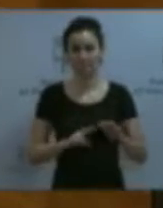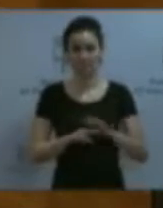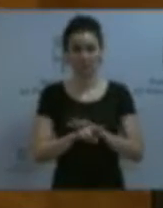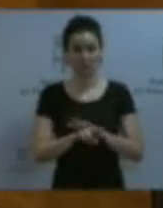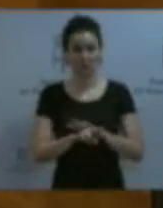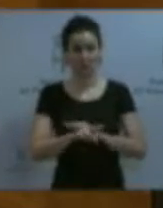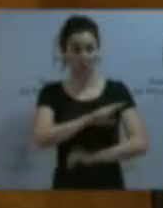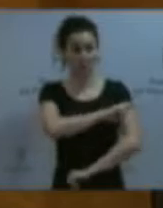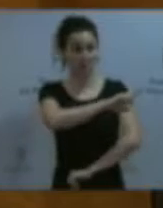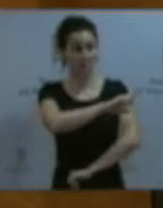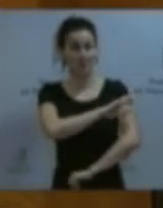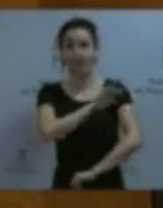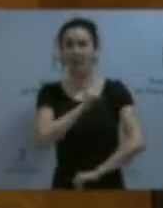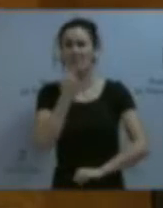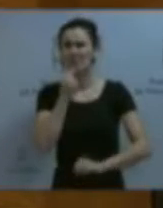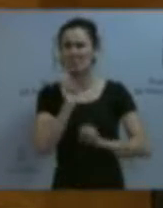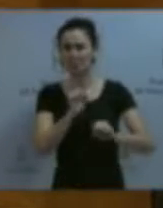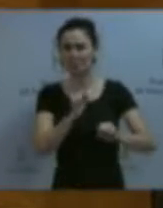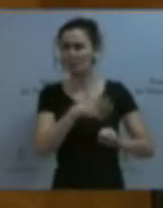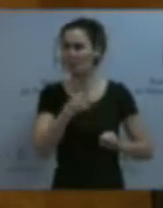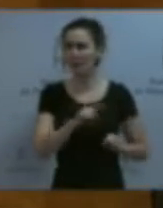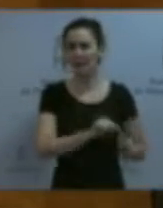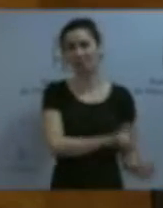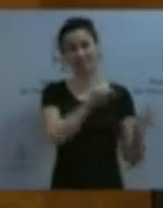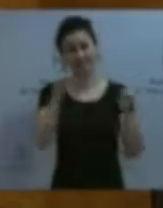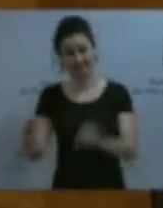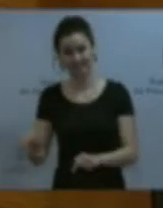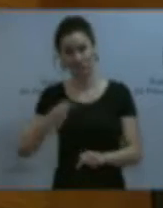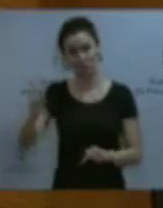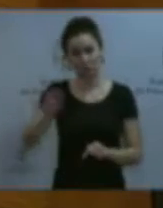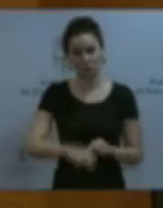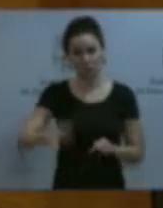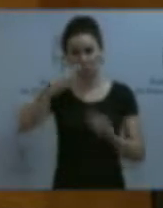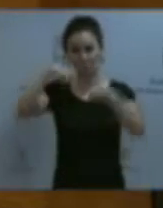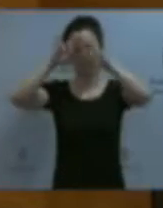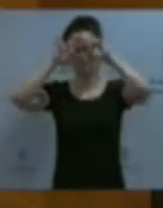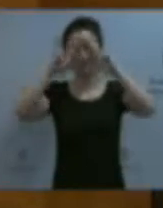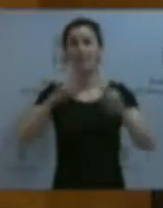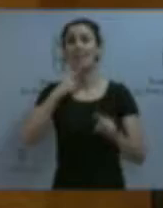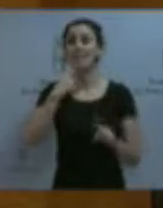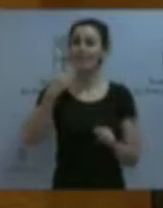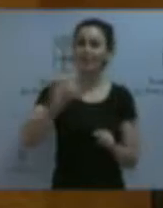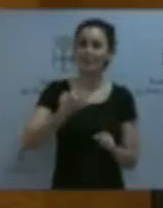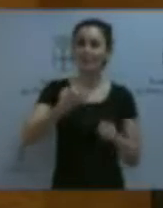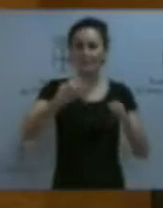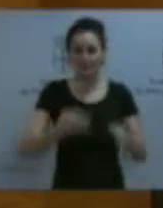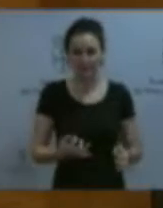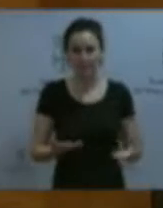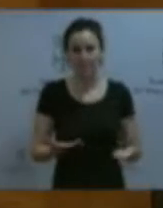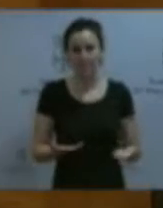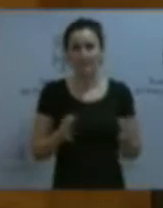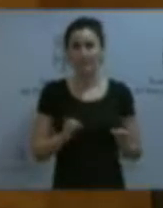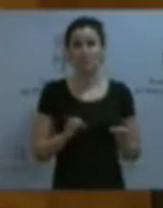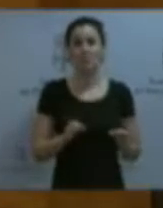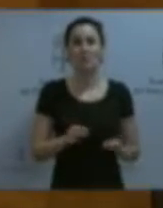rechazo de derivación, pues creemos que también deberían asegurarse de que esas personas son transferidas del